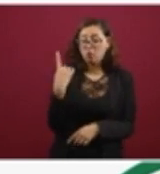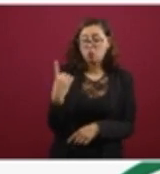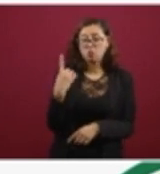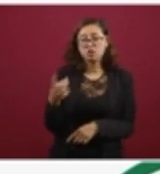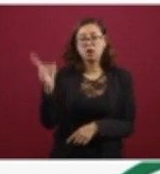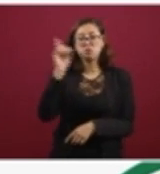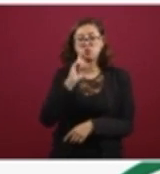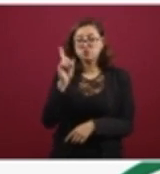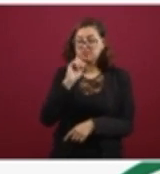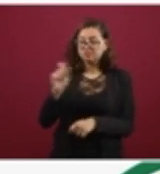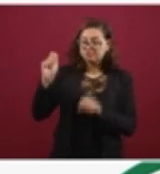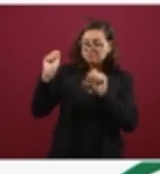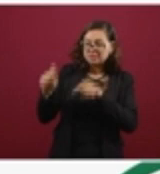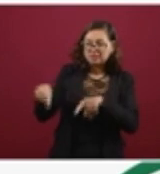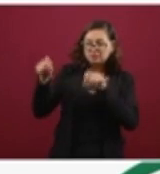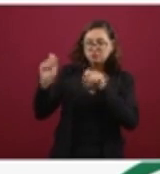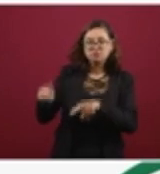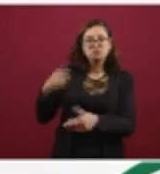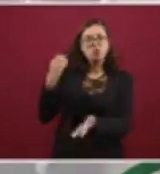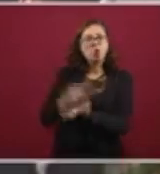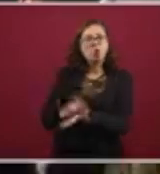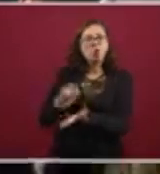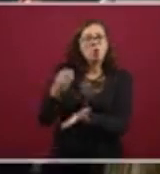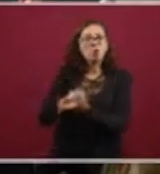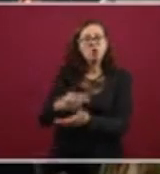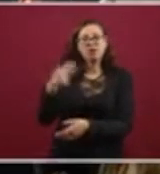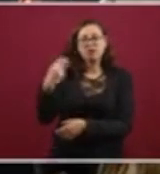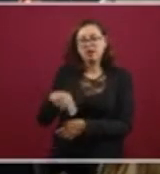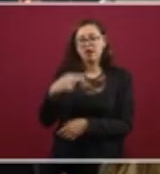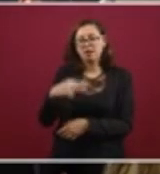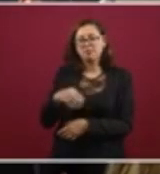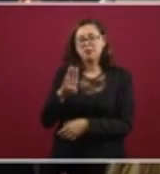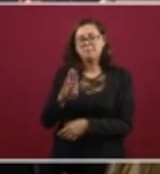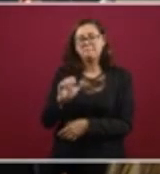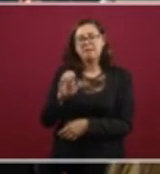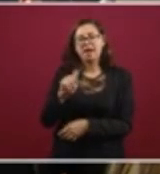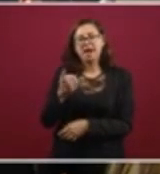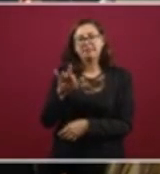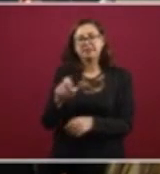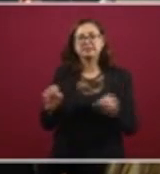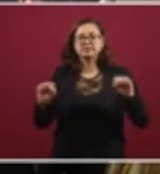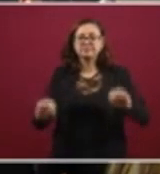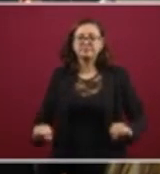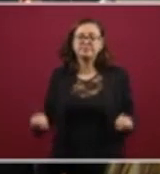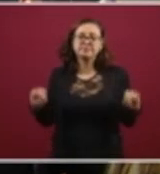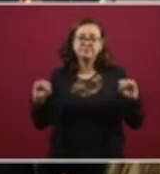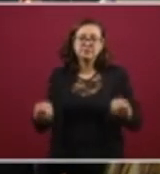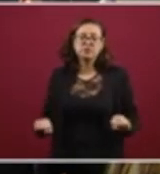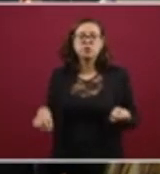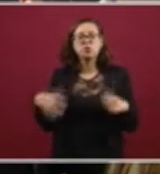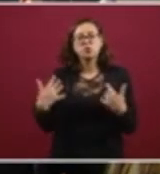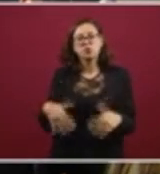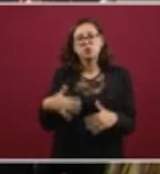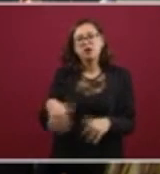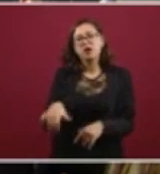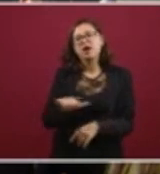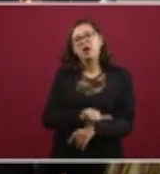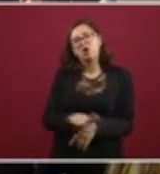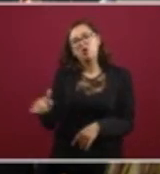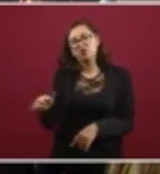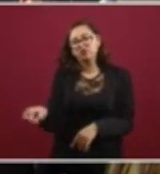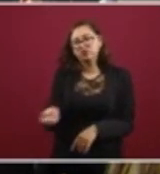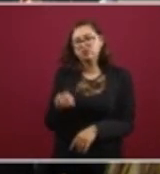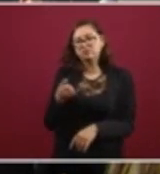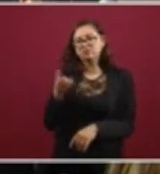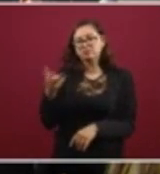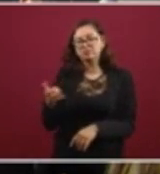con 4 oros, que es Beatriz Viones, de canotaje, y 12 atletas que tuvieron 3 medallas de distintos colores y 29 atletas